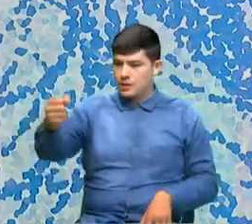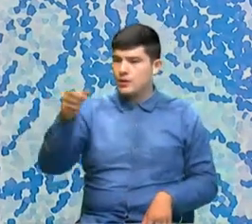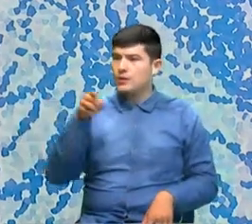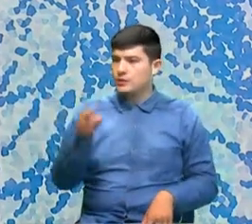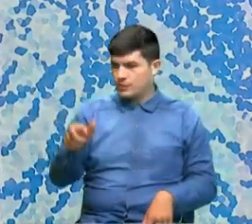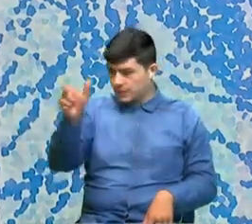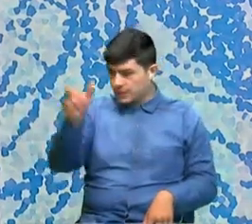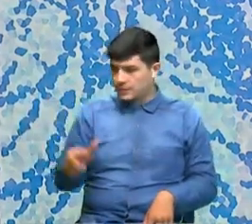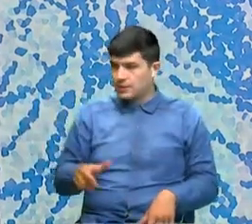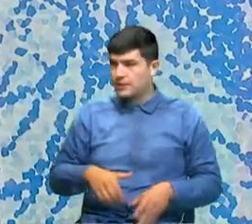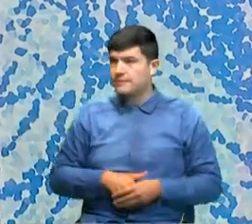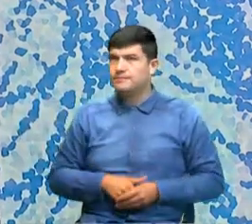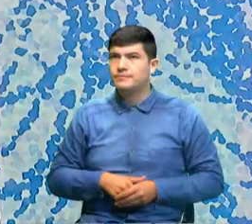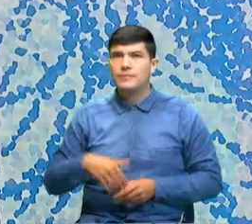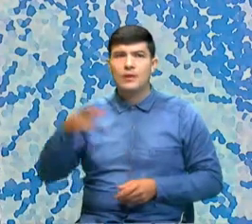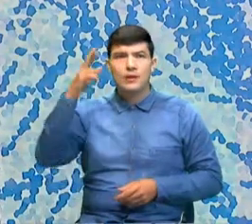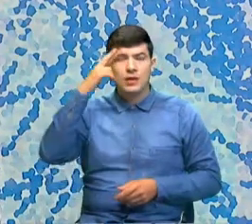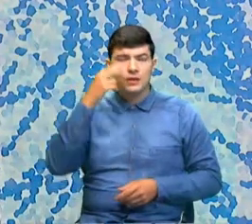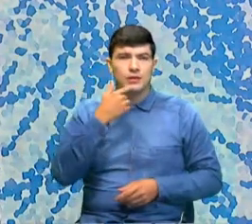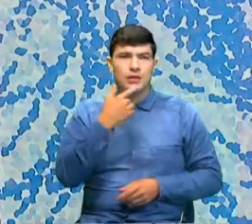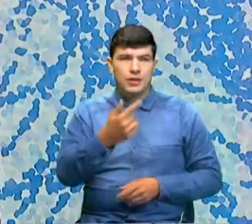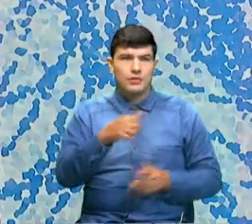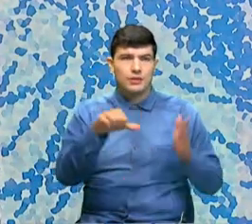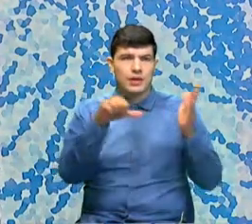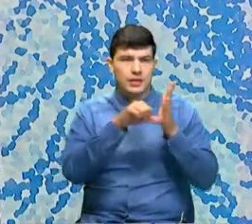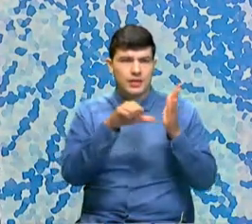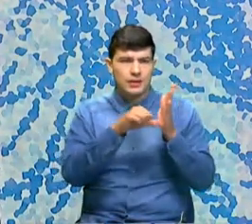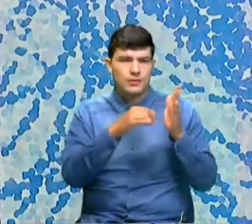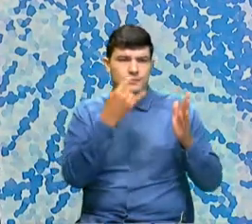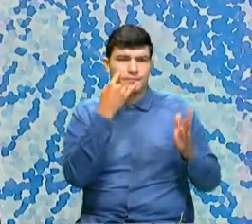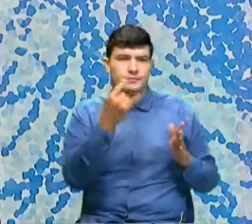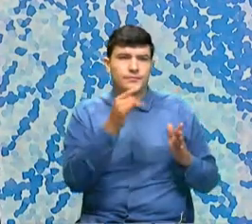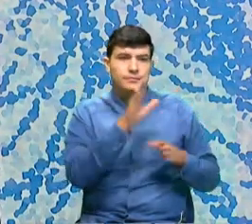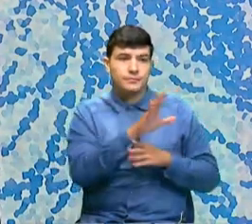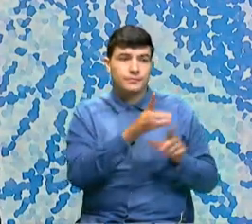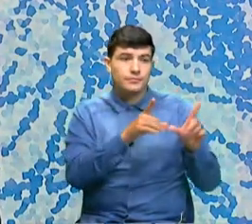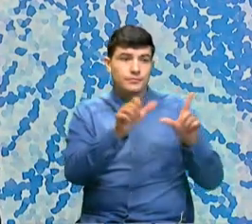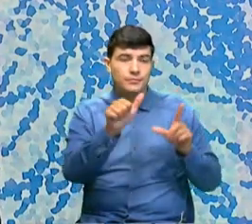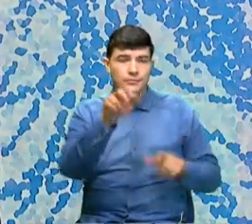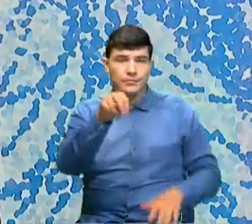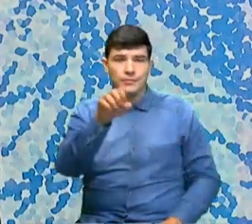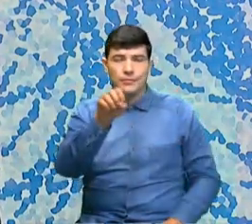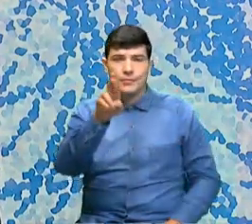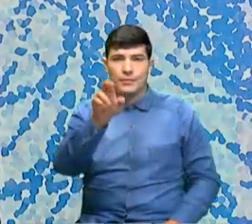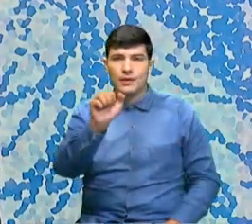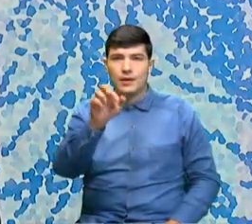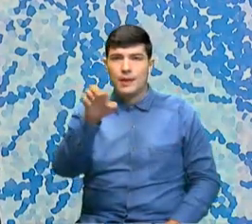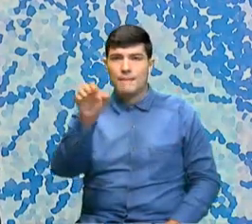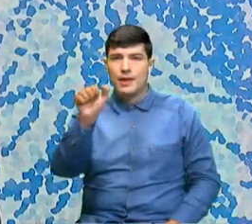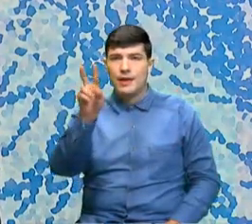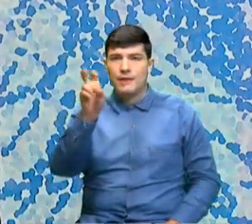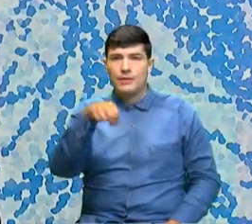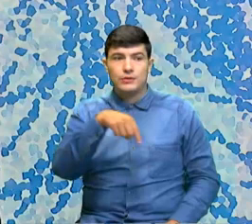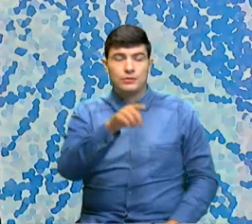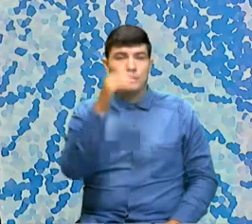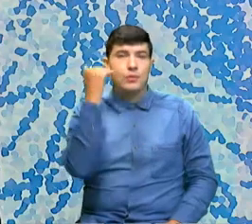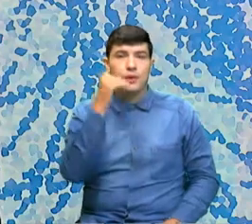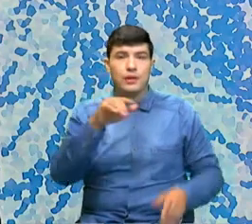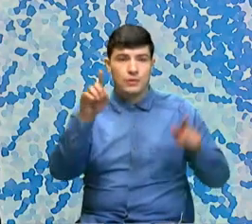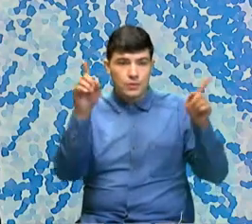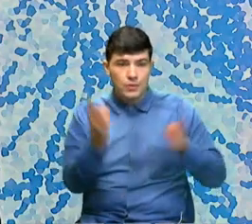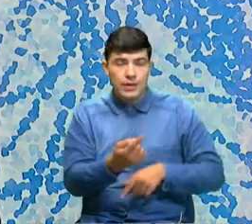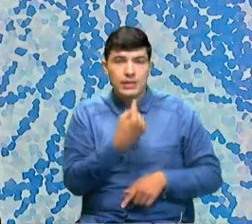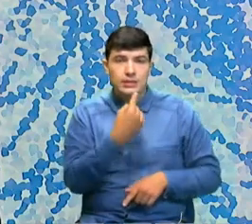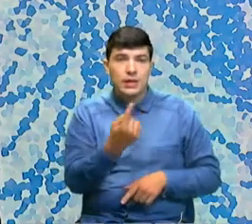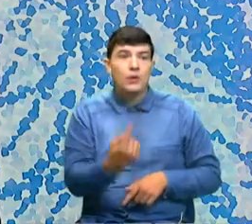hay un, vuelvo a repetir, hay un artículo muy interesante de la doctora Nora Pavón, donde llega a la conclusión de que los únicos